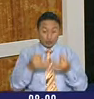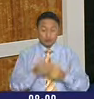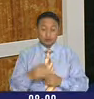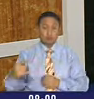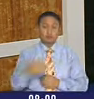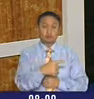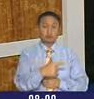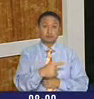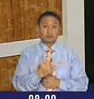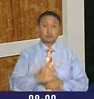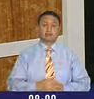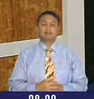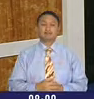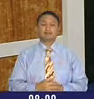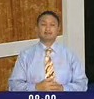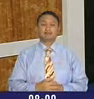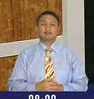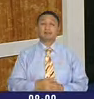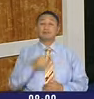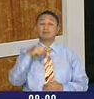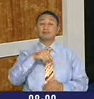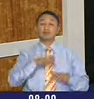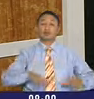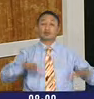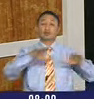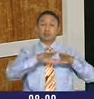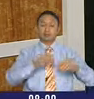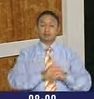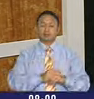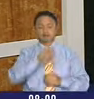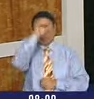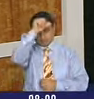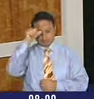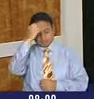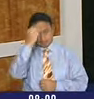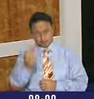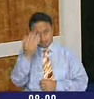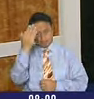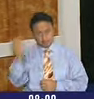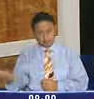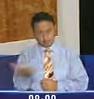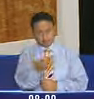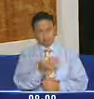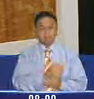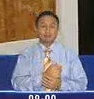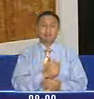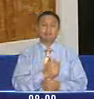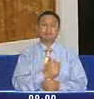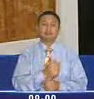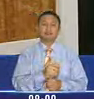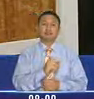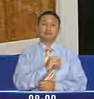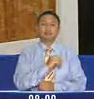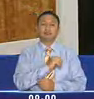realizan a esta hora de control en ese sector. Adriana, buenos días, adelante.